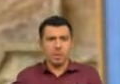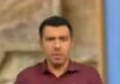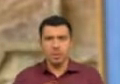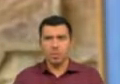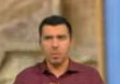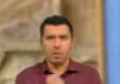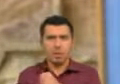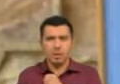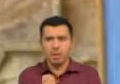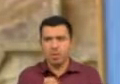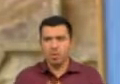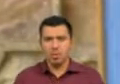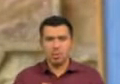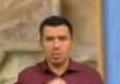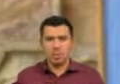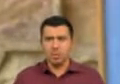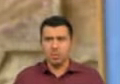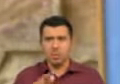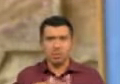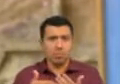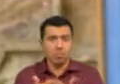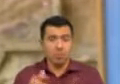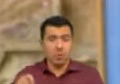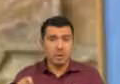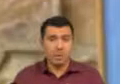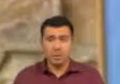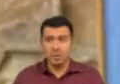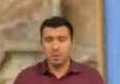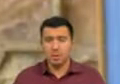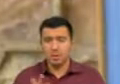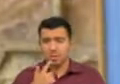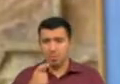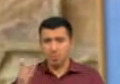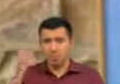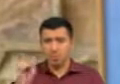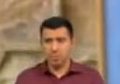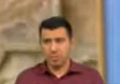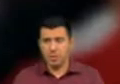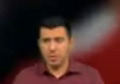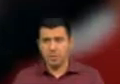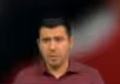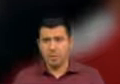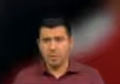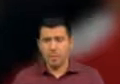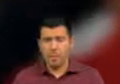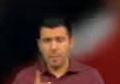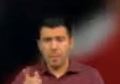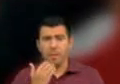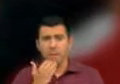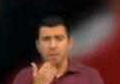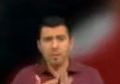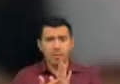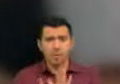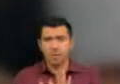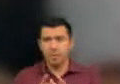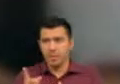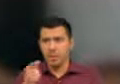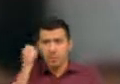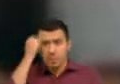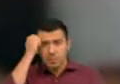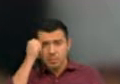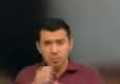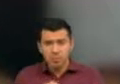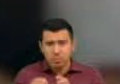de cirujanos de todo lo que lo que vaya necesitando en el transcurso de su camino un ejemplo que resalta está docente